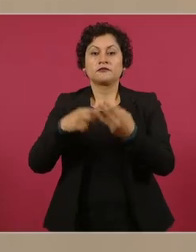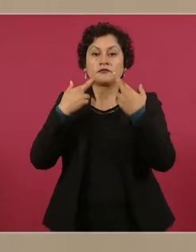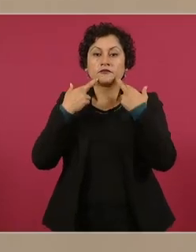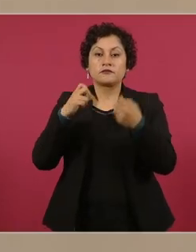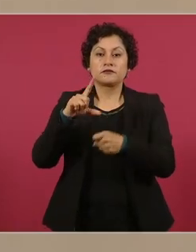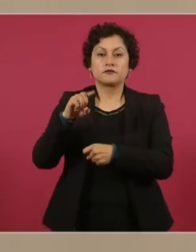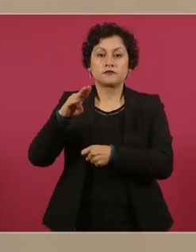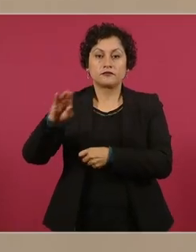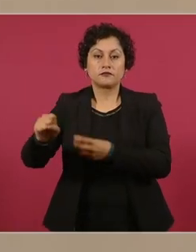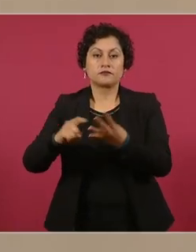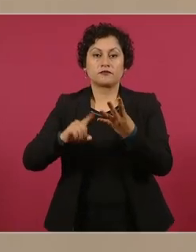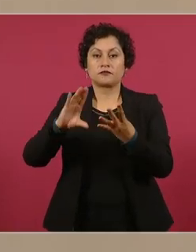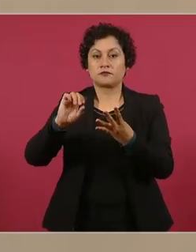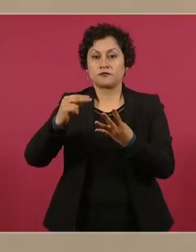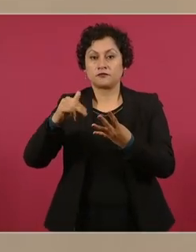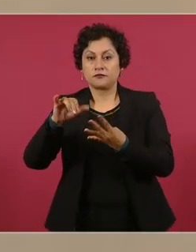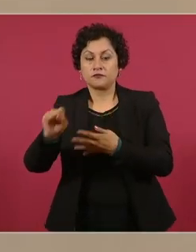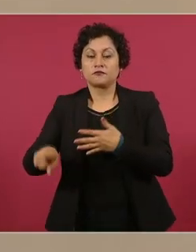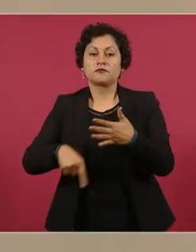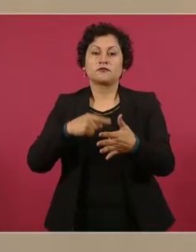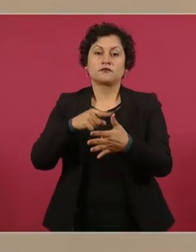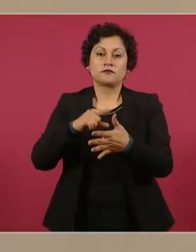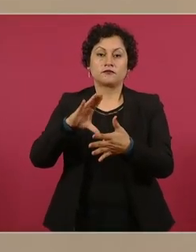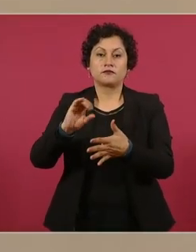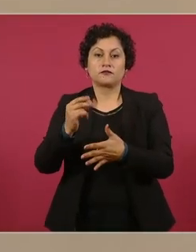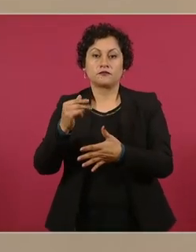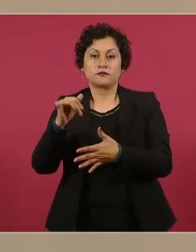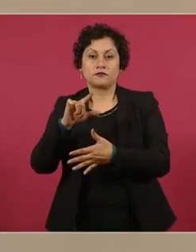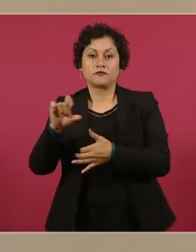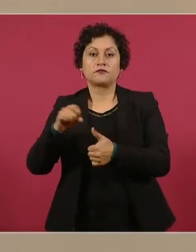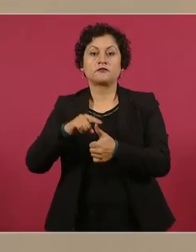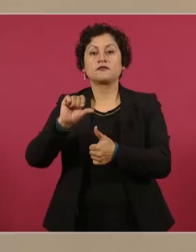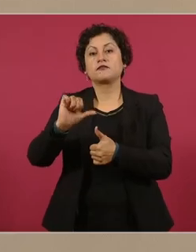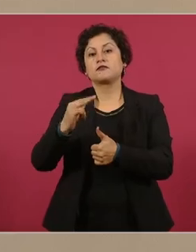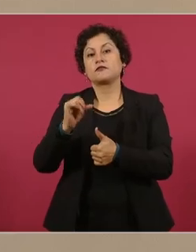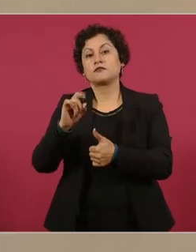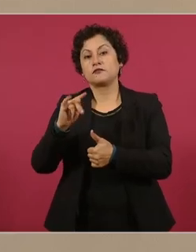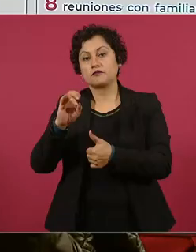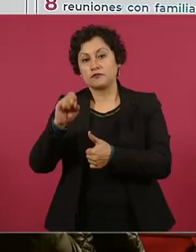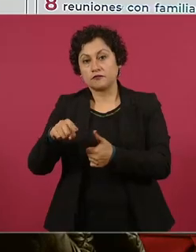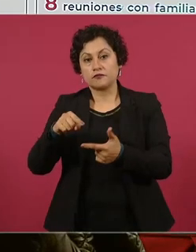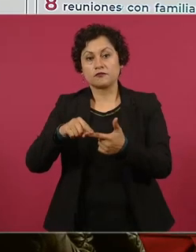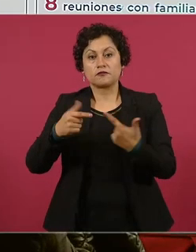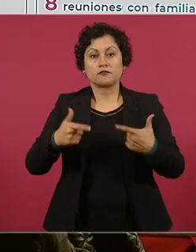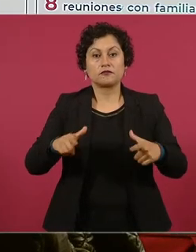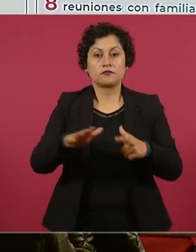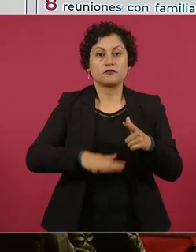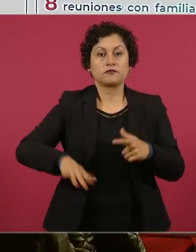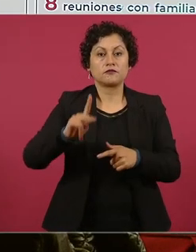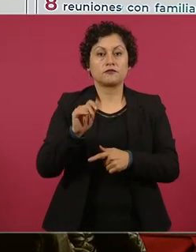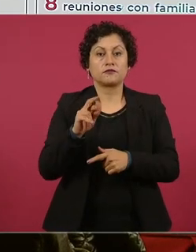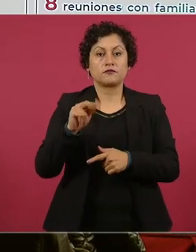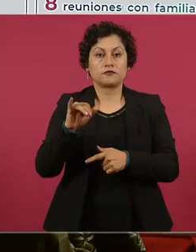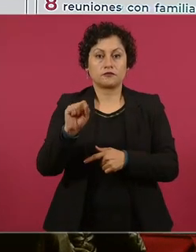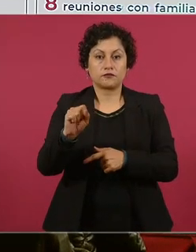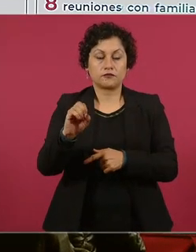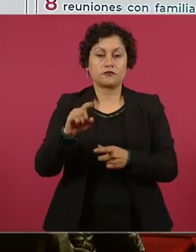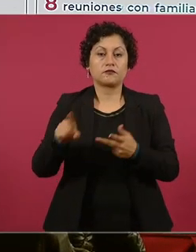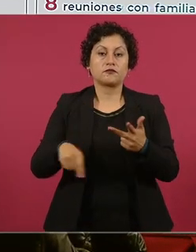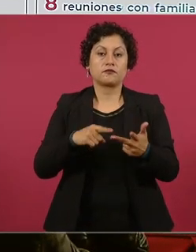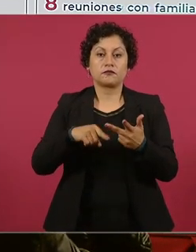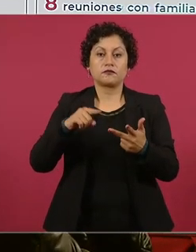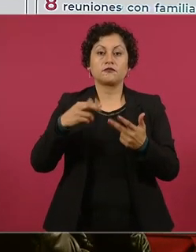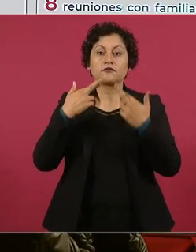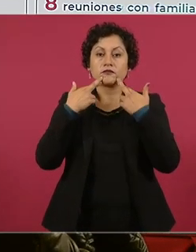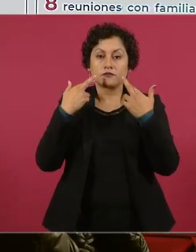Las Conchas, Coahuayana, Viejo y Nuevo, Achotán, la Laguna del Paraíso, Ranchito del Diamante, La Brecha